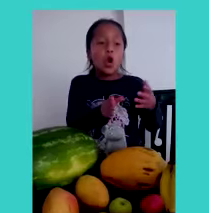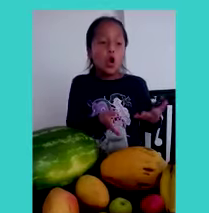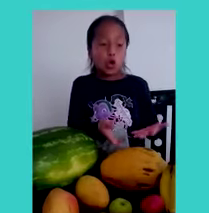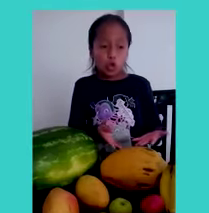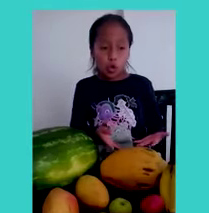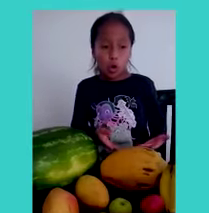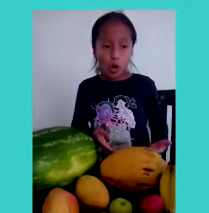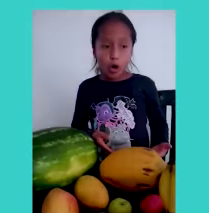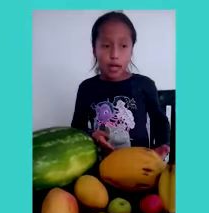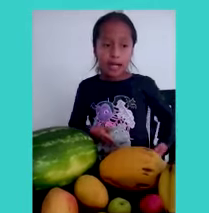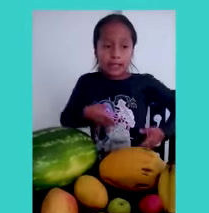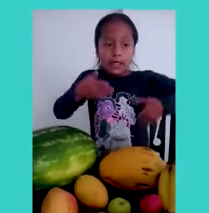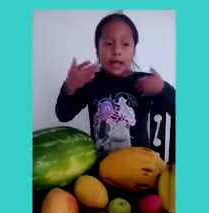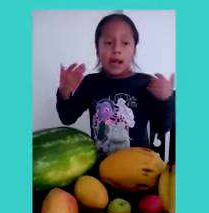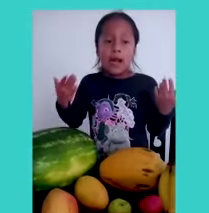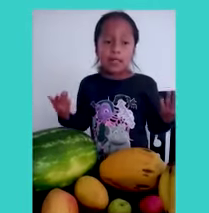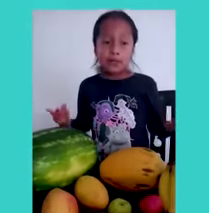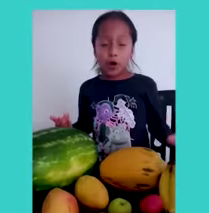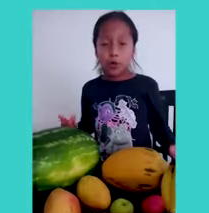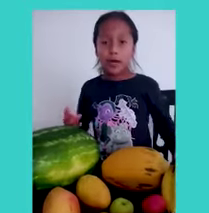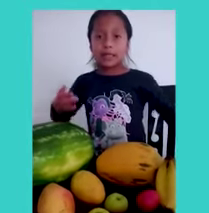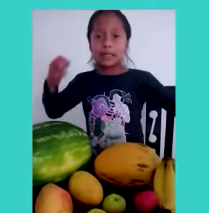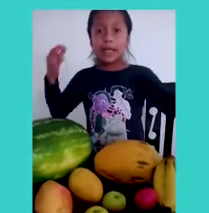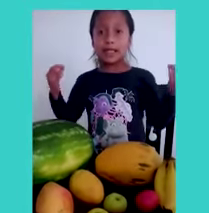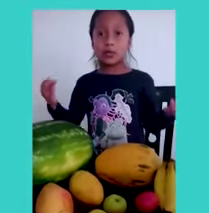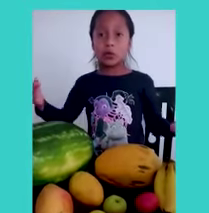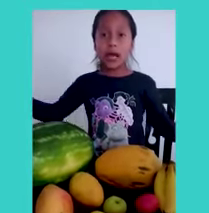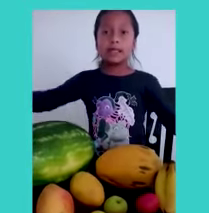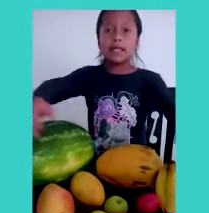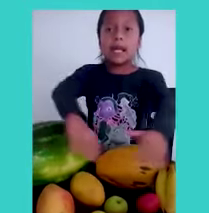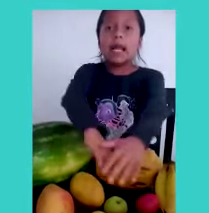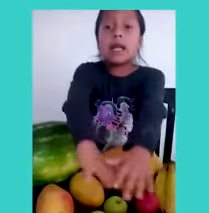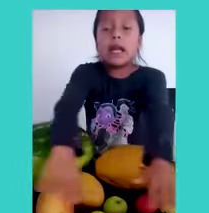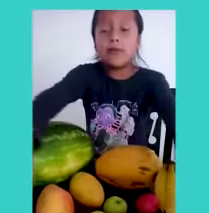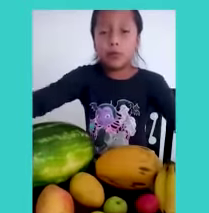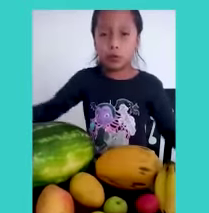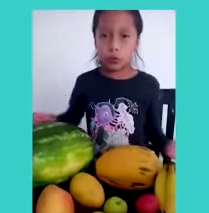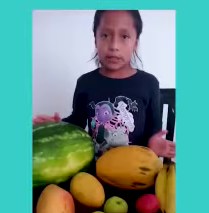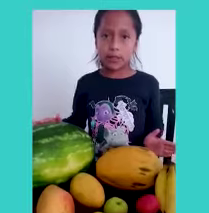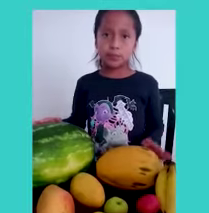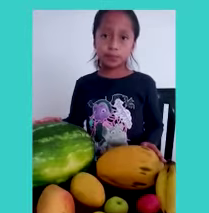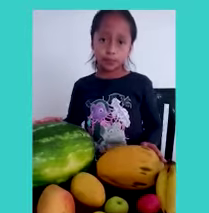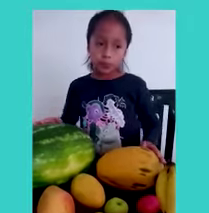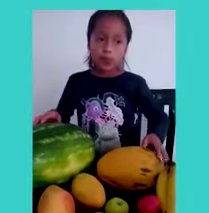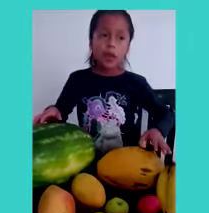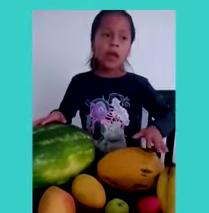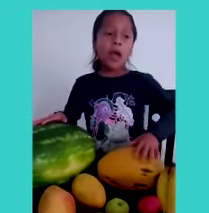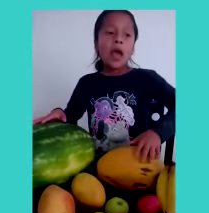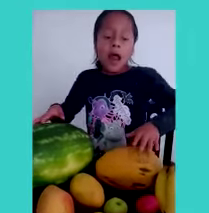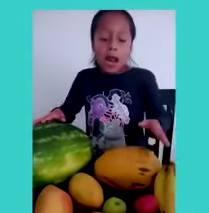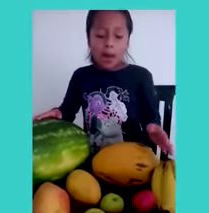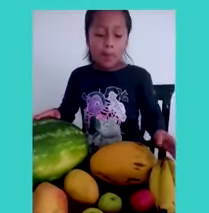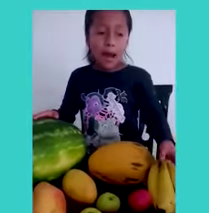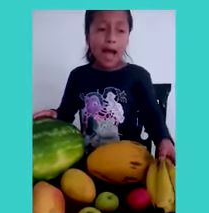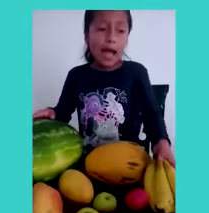Aprenderemos los colores, las formas, texturas de las frutas.